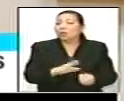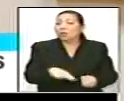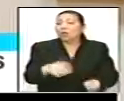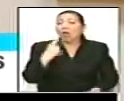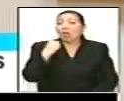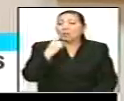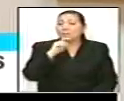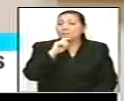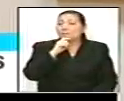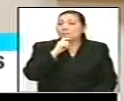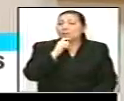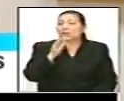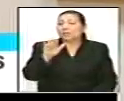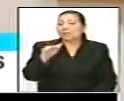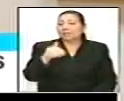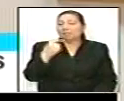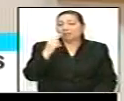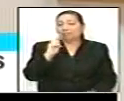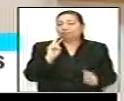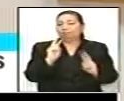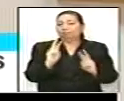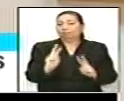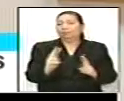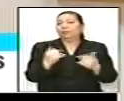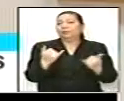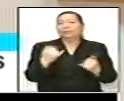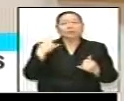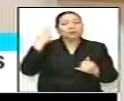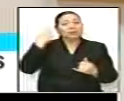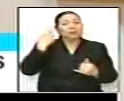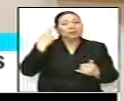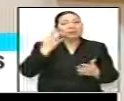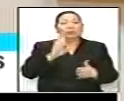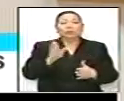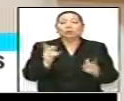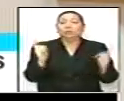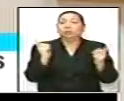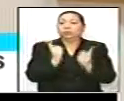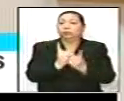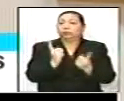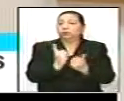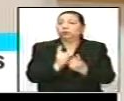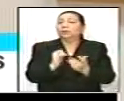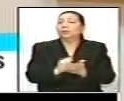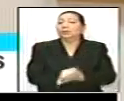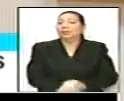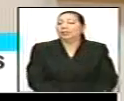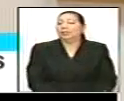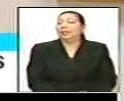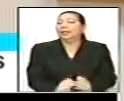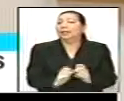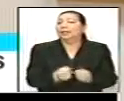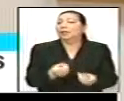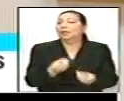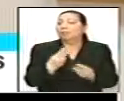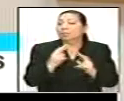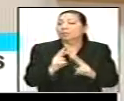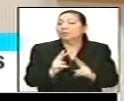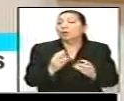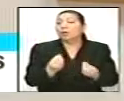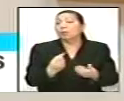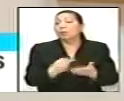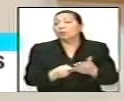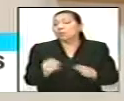y las niñas han llamado la atención en sus reflexiones, en sus encuestas, en lo que ellos dan como expectativas o